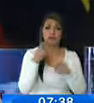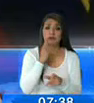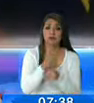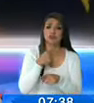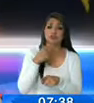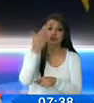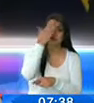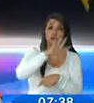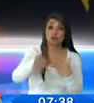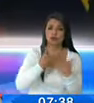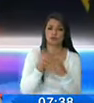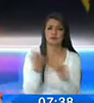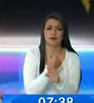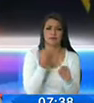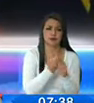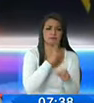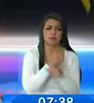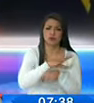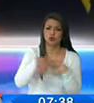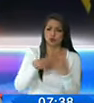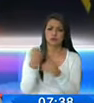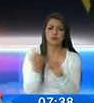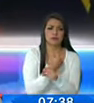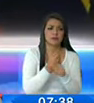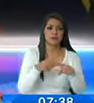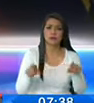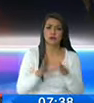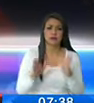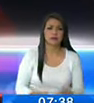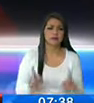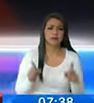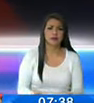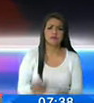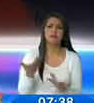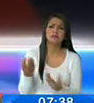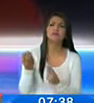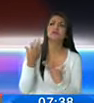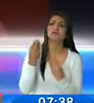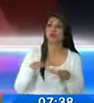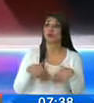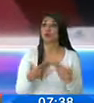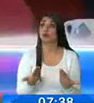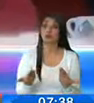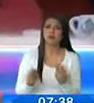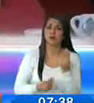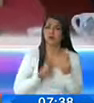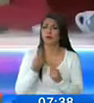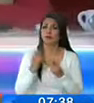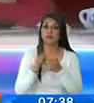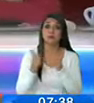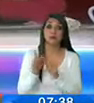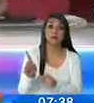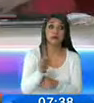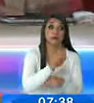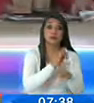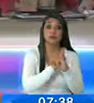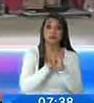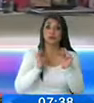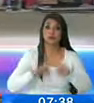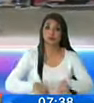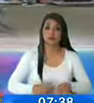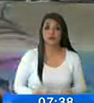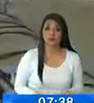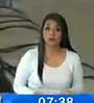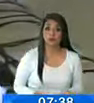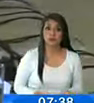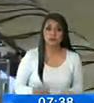todos están trabajando. Pero tiene la ciudadanía que saberlo. Cómo está la situación en cada uno de los sectores y lo